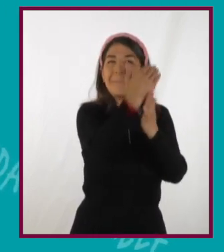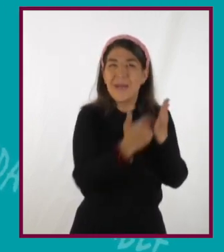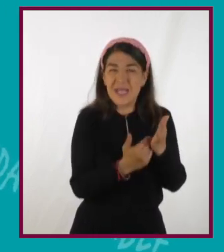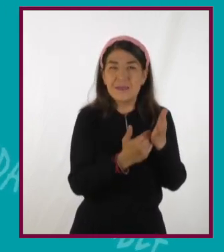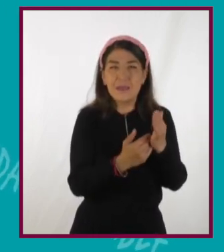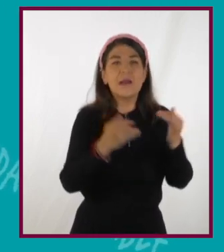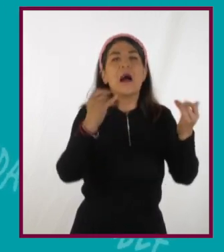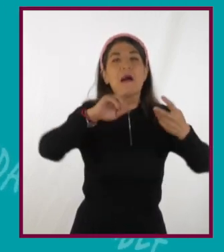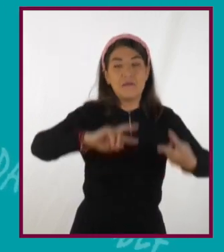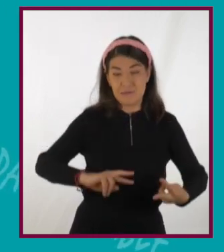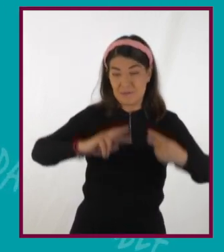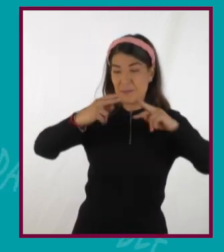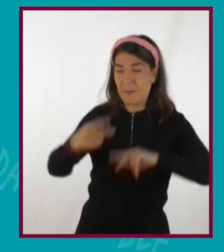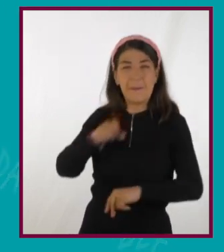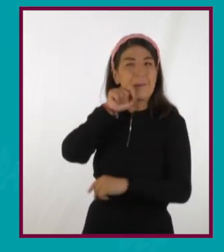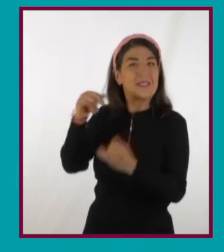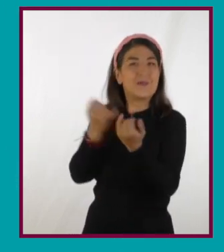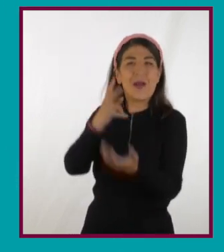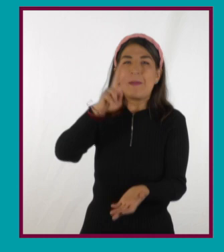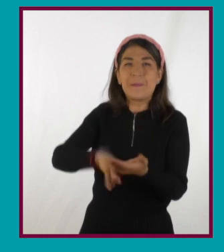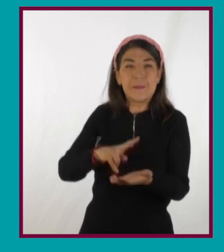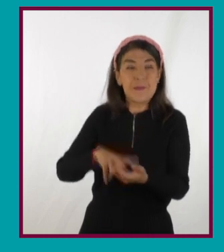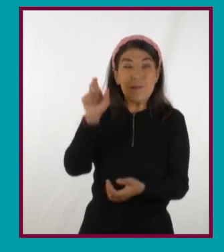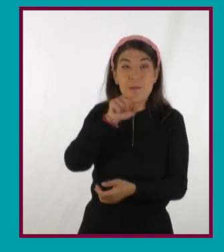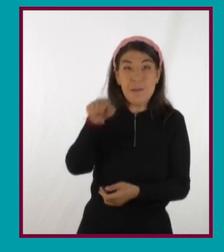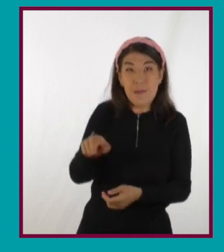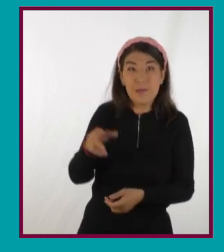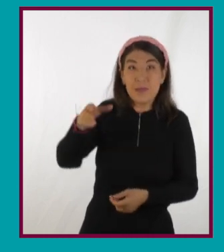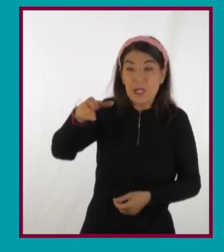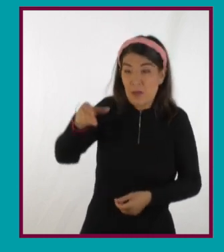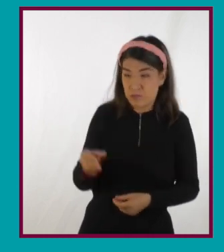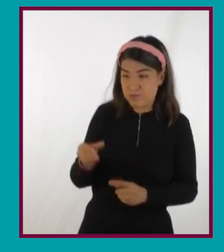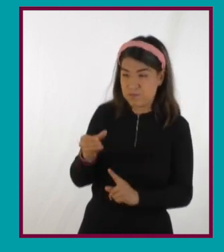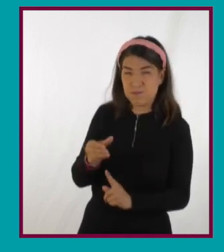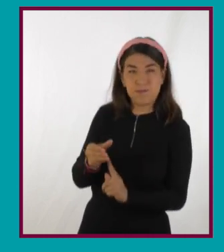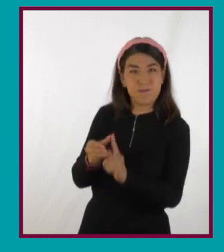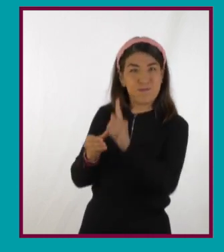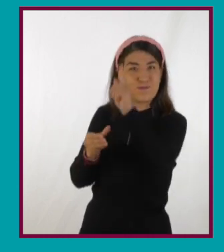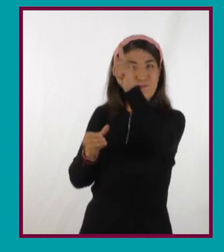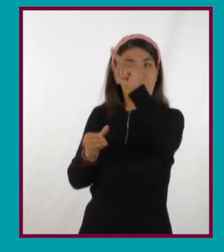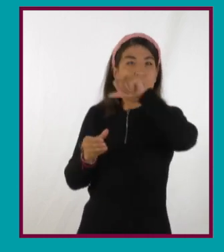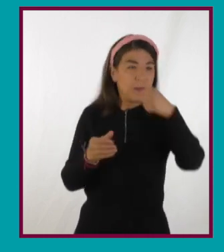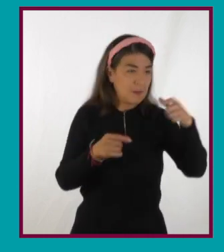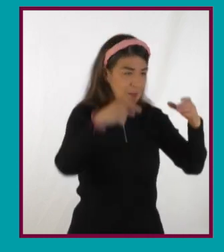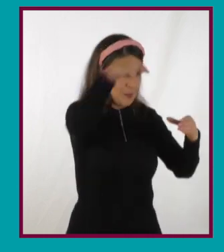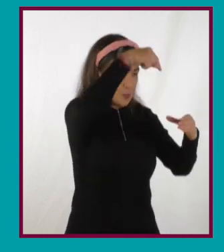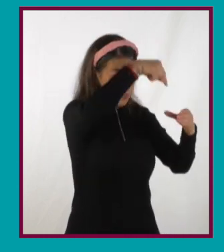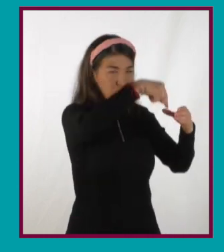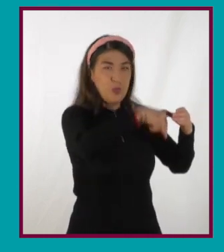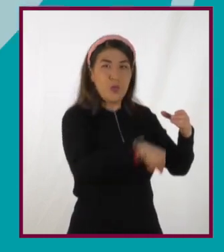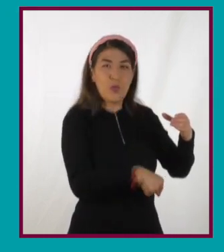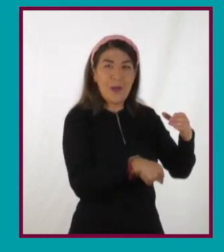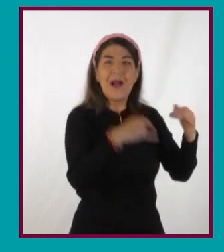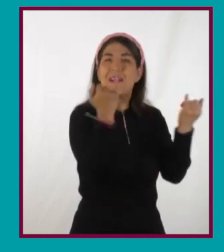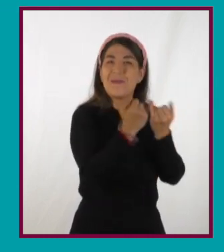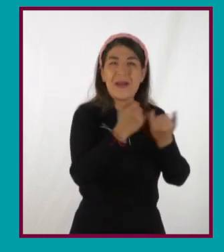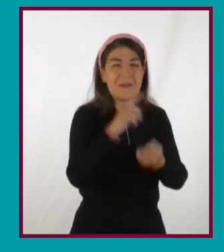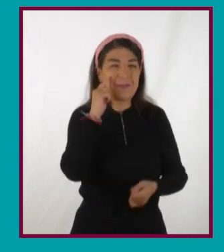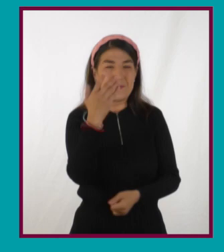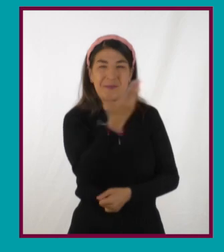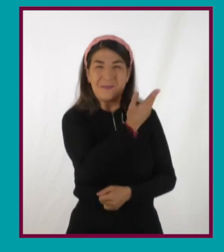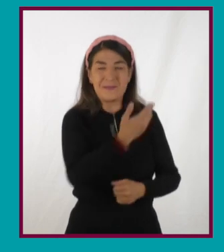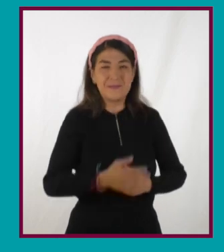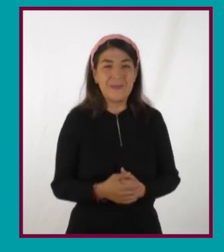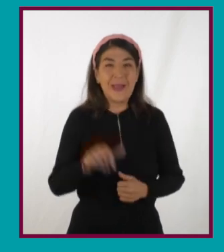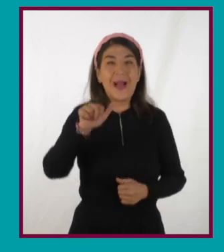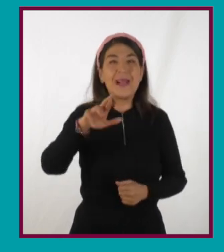y la densidad son inversamente proporcionales, al disminuir el volumen, la densidad aumenta. Y como vemos en la fórmula